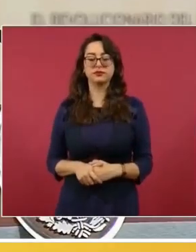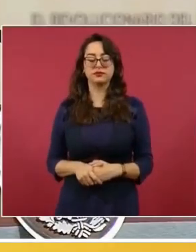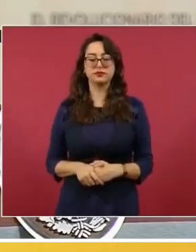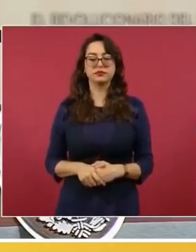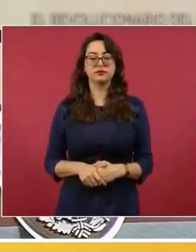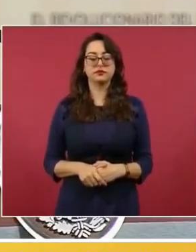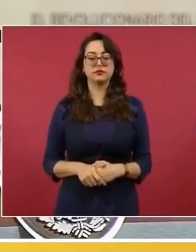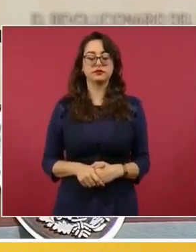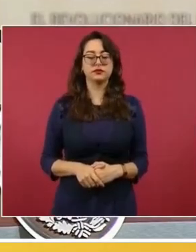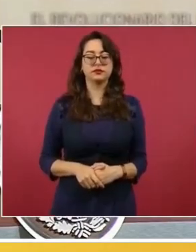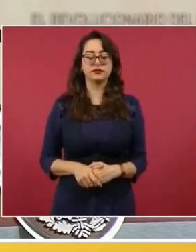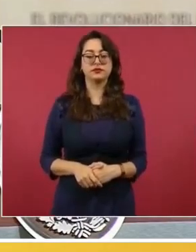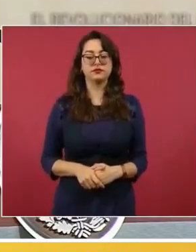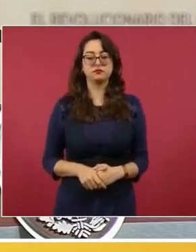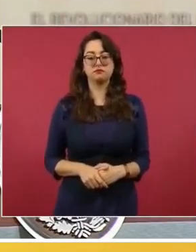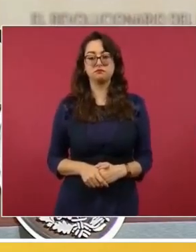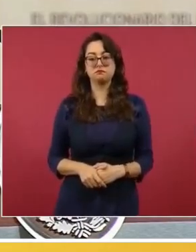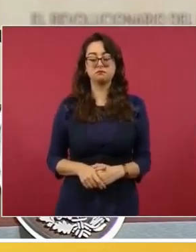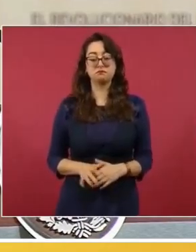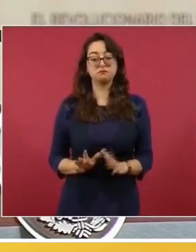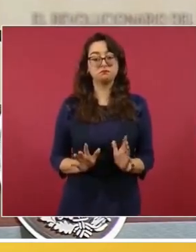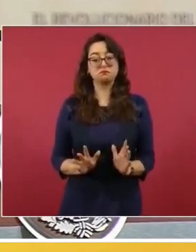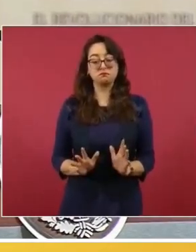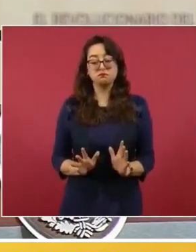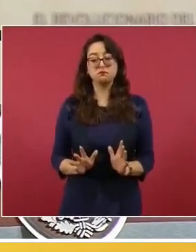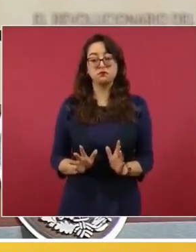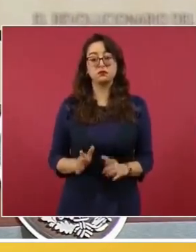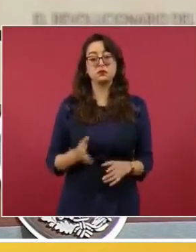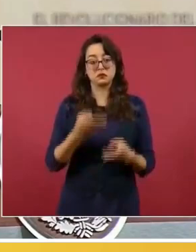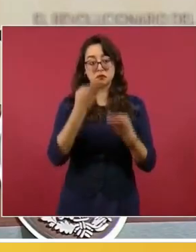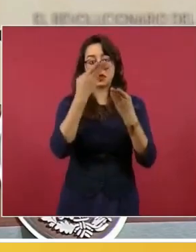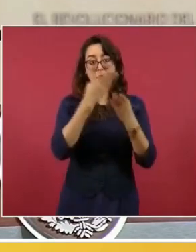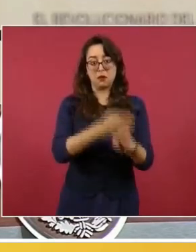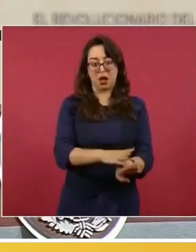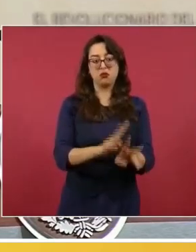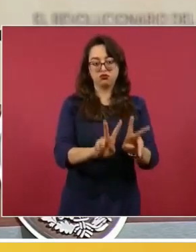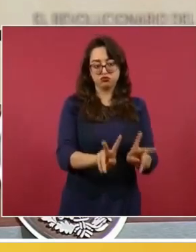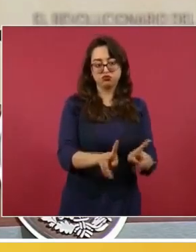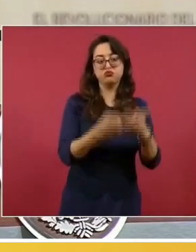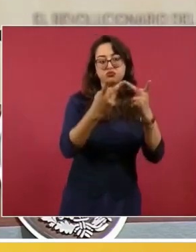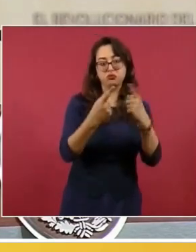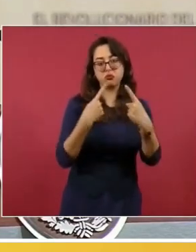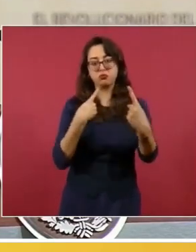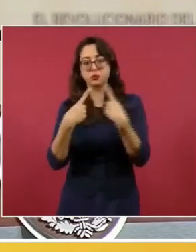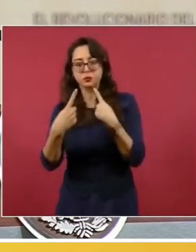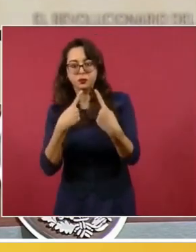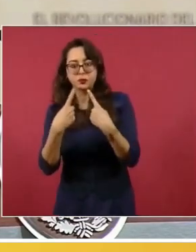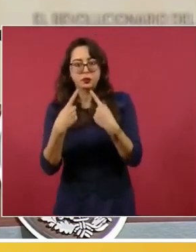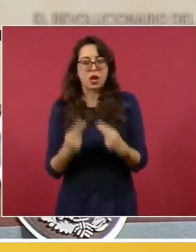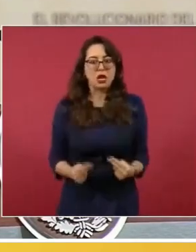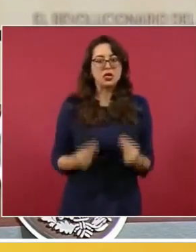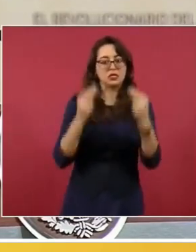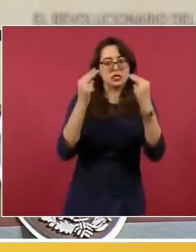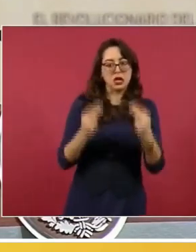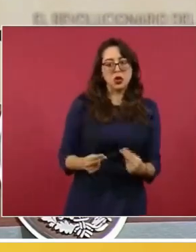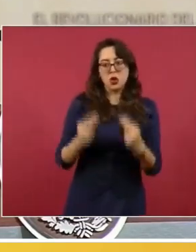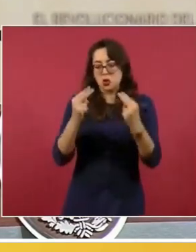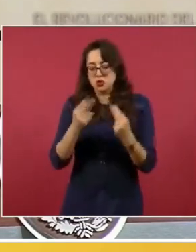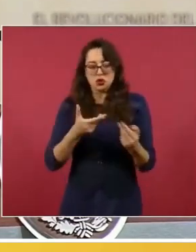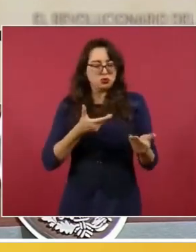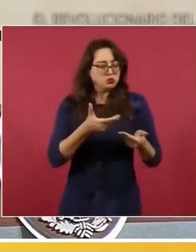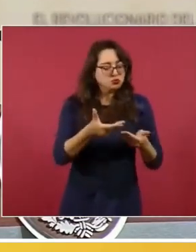De que van muy bien las negociaciones y que uno de los